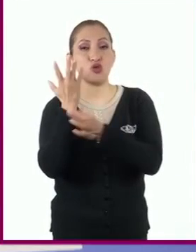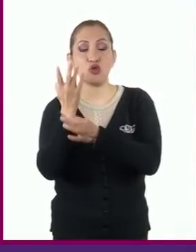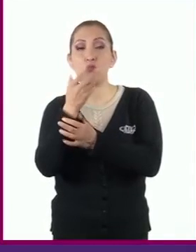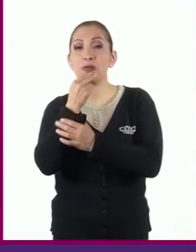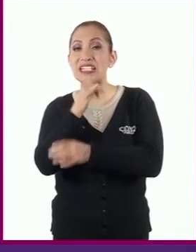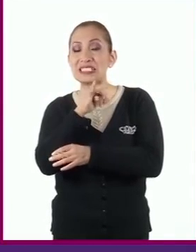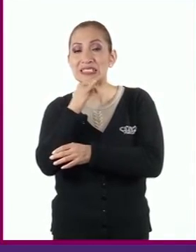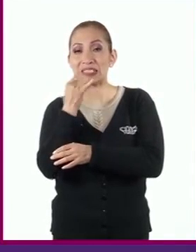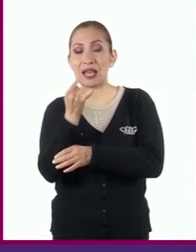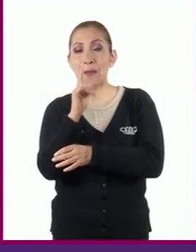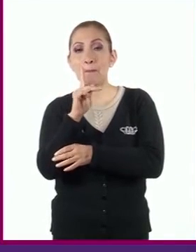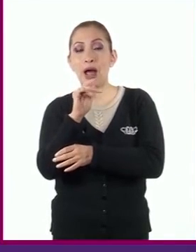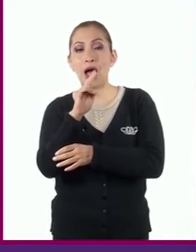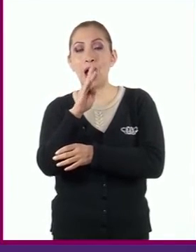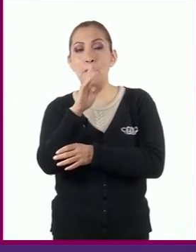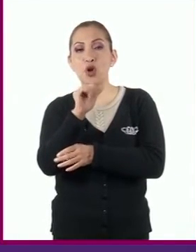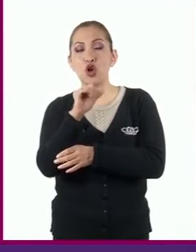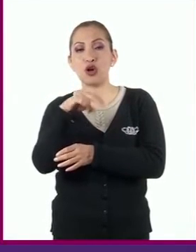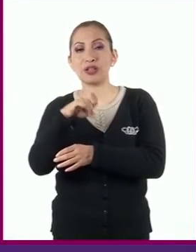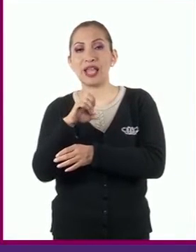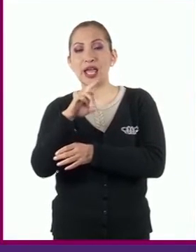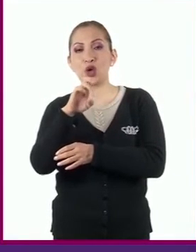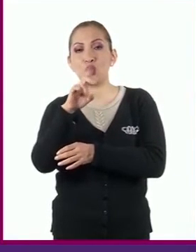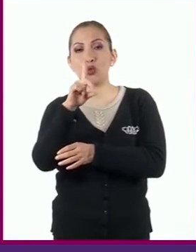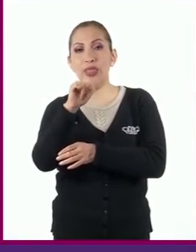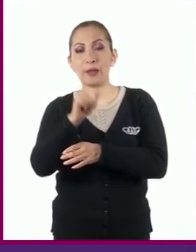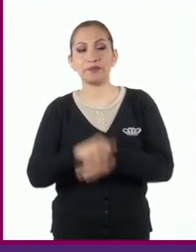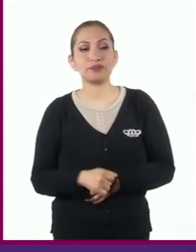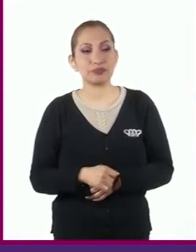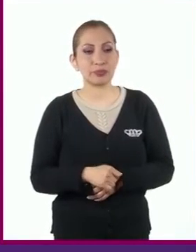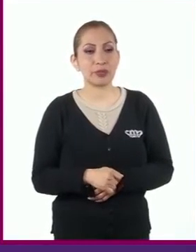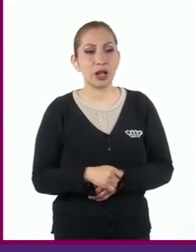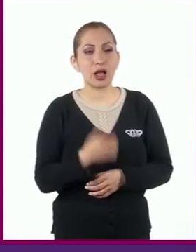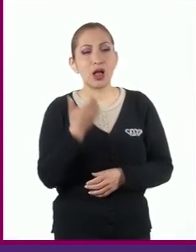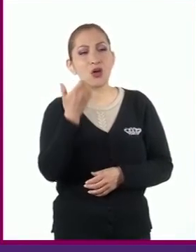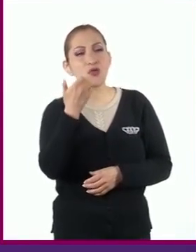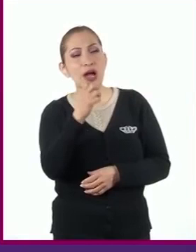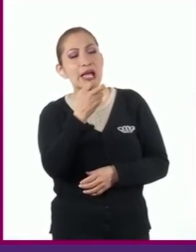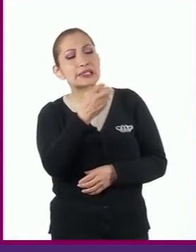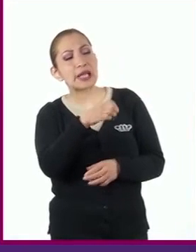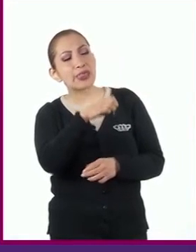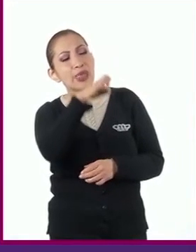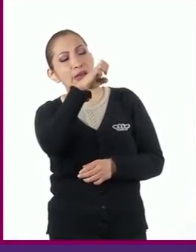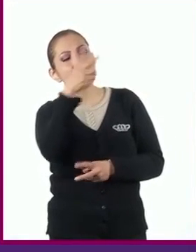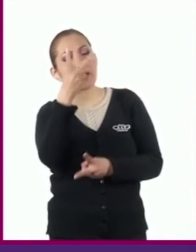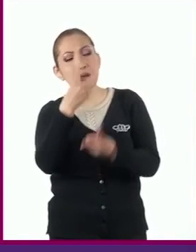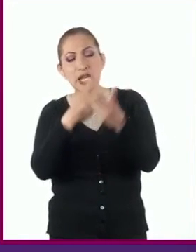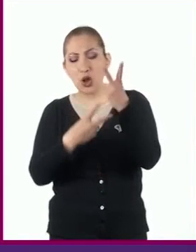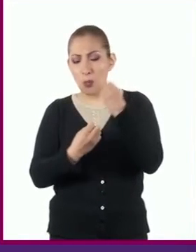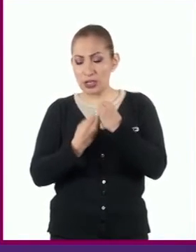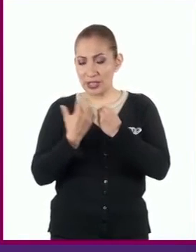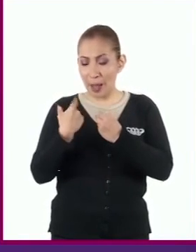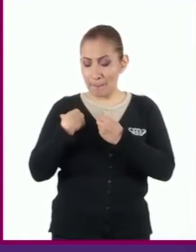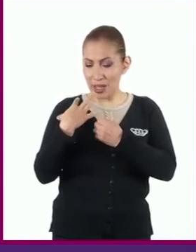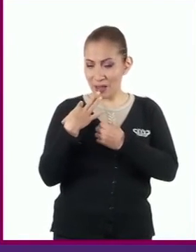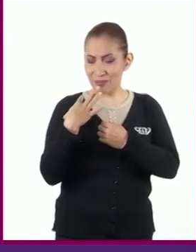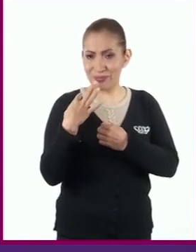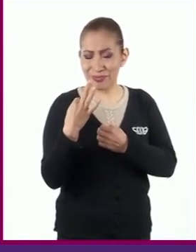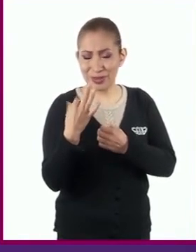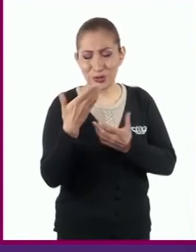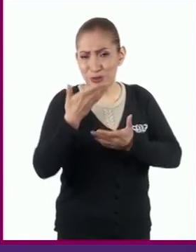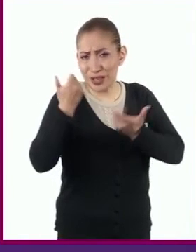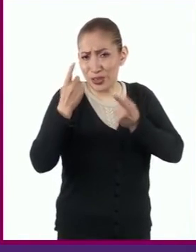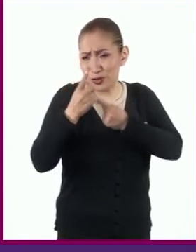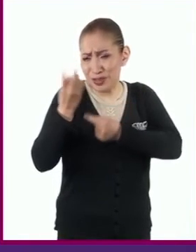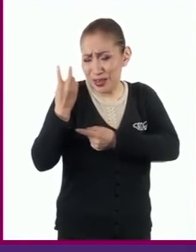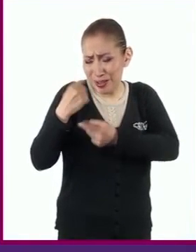chileno Pablo Neruda. Y fue a esa edad. Llegó la poesía a buscarme. No sé